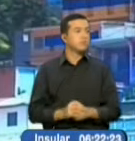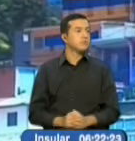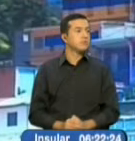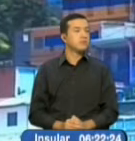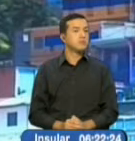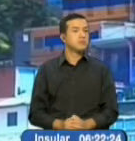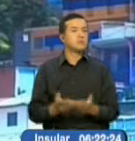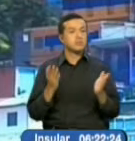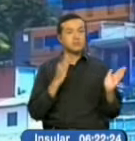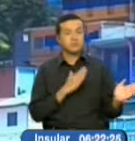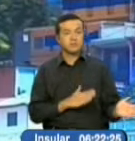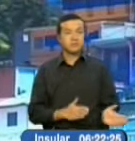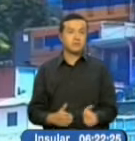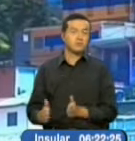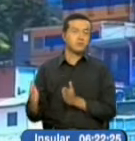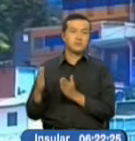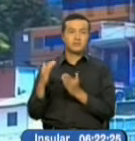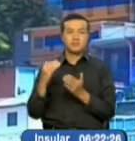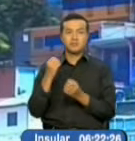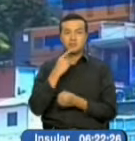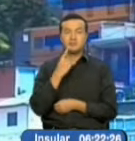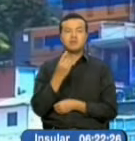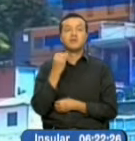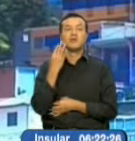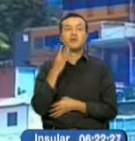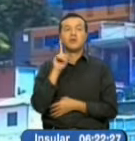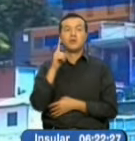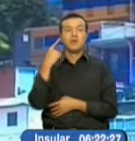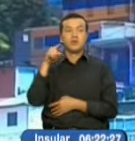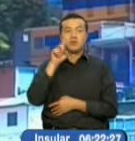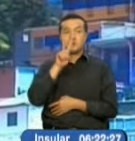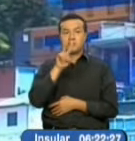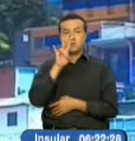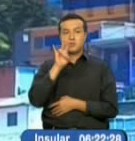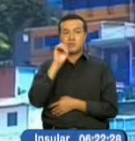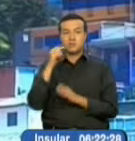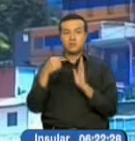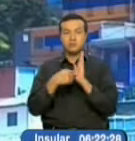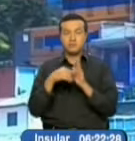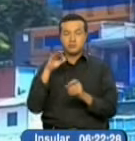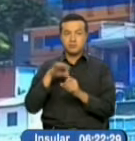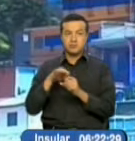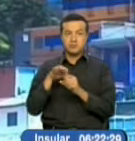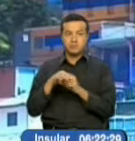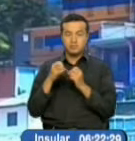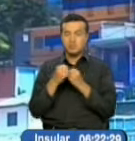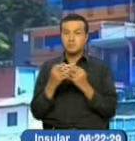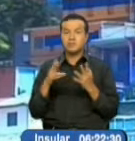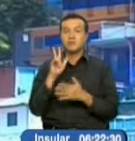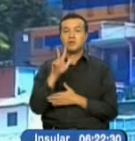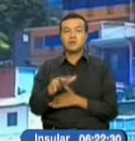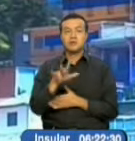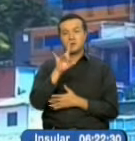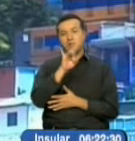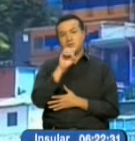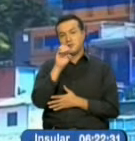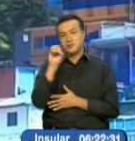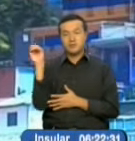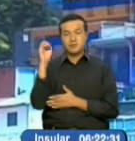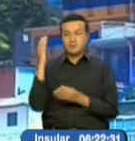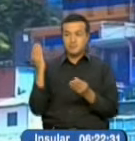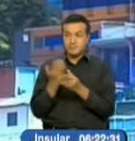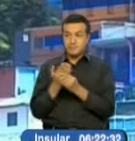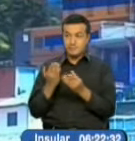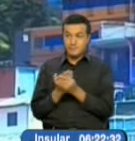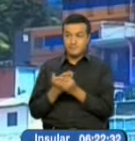de urnas, y en este caso veo que van a ser casi más de 1.270.000 votos, son casi 3.800 actas